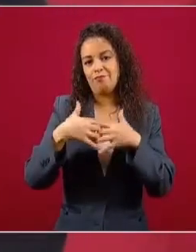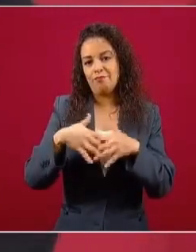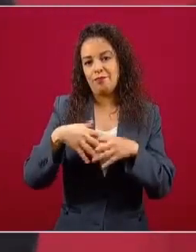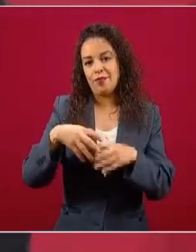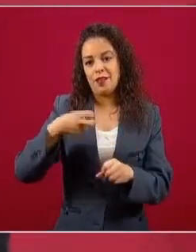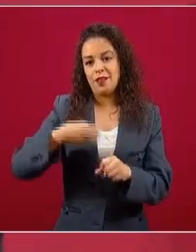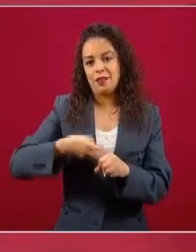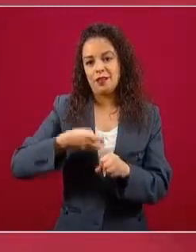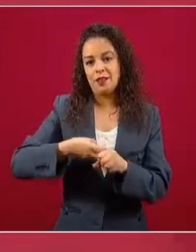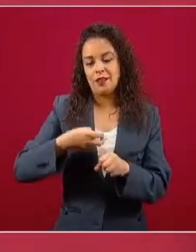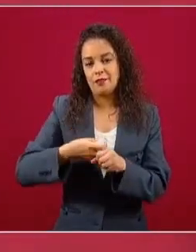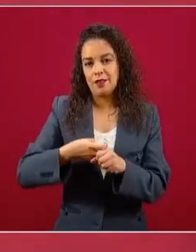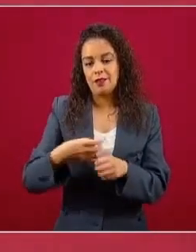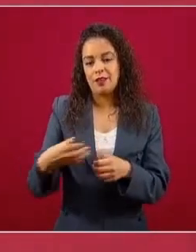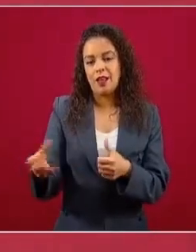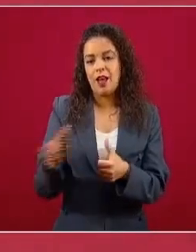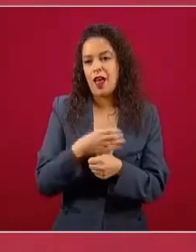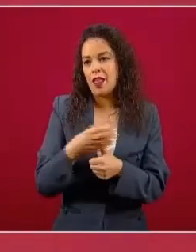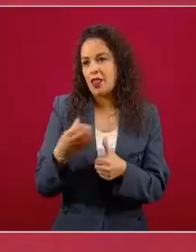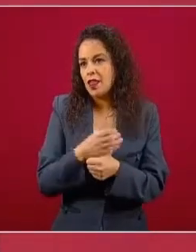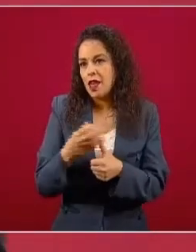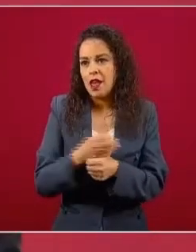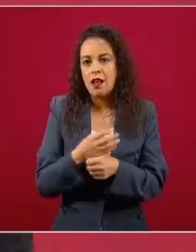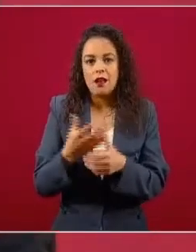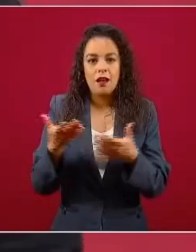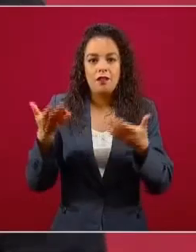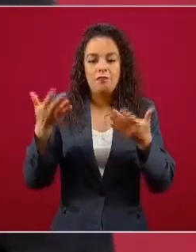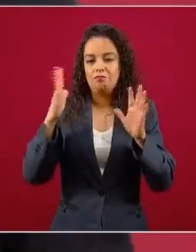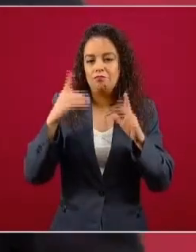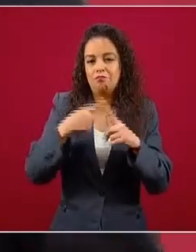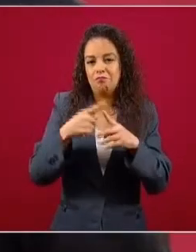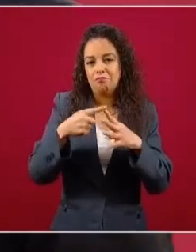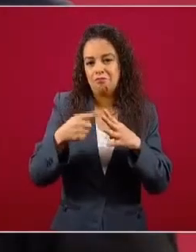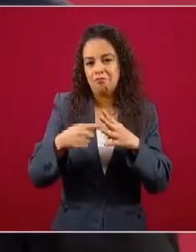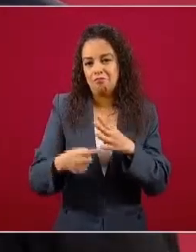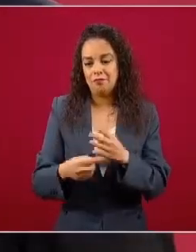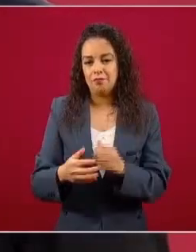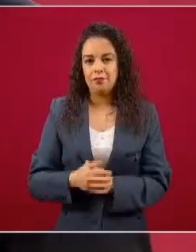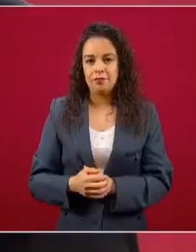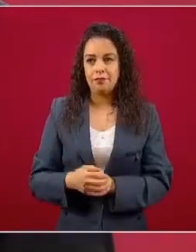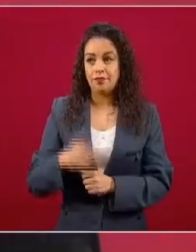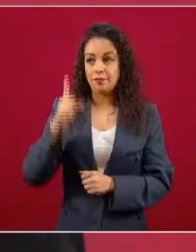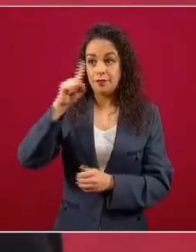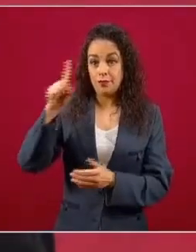la cantina, la cervecería. ¿Qué hay en los altos de Chiapas?